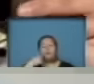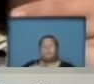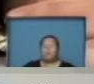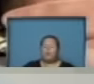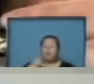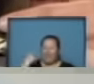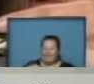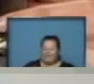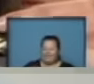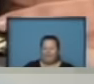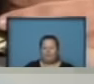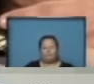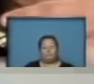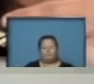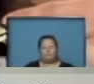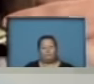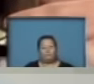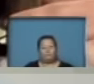ayer